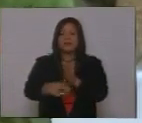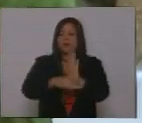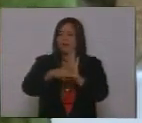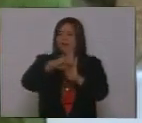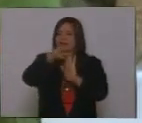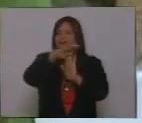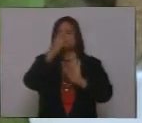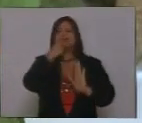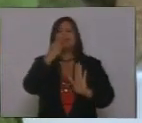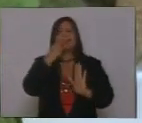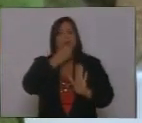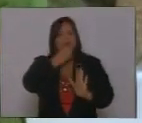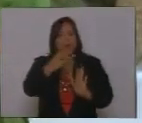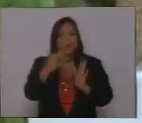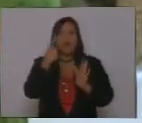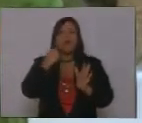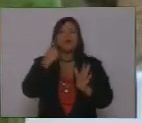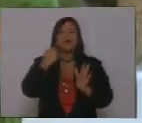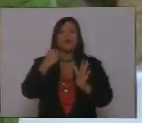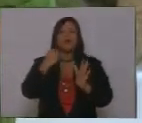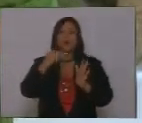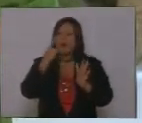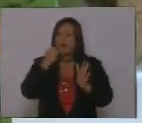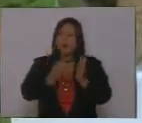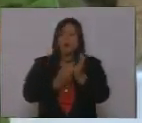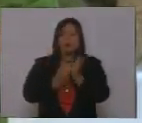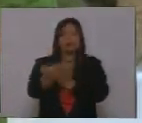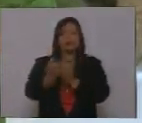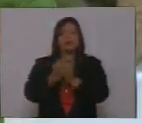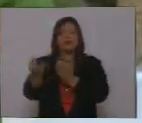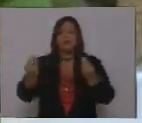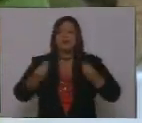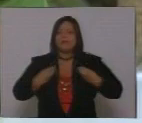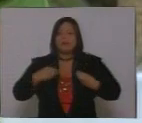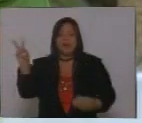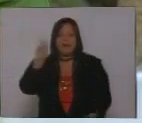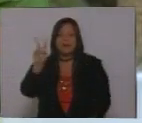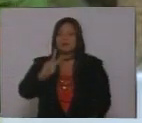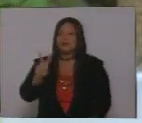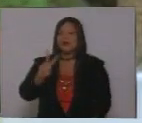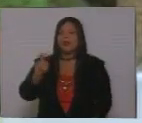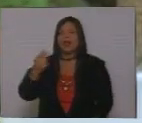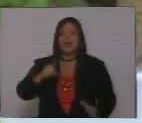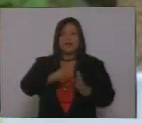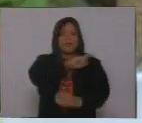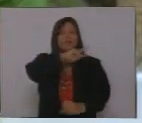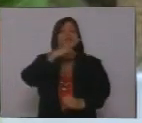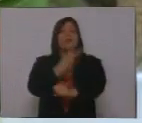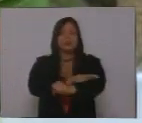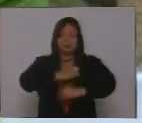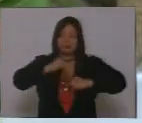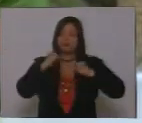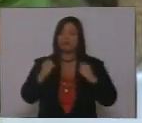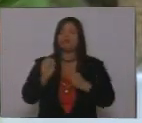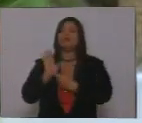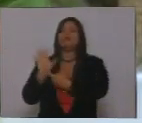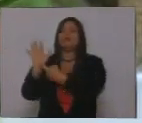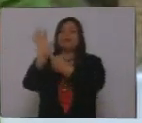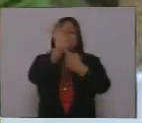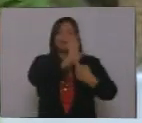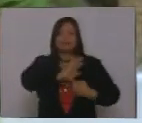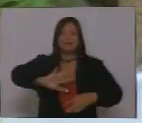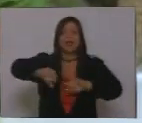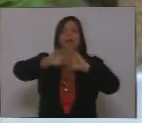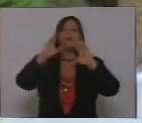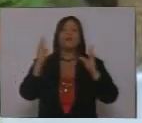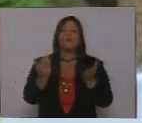principios, las buenas costumbres para hacer de nuestro país un país potencia y ejemplo a nivel